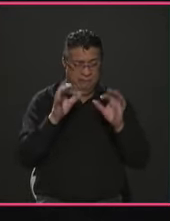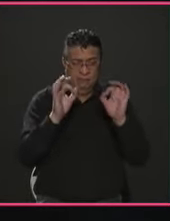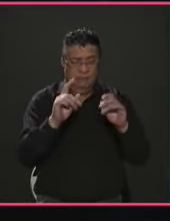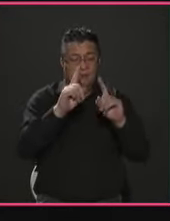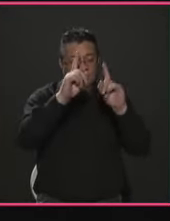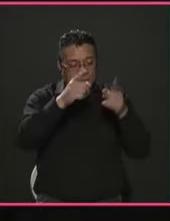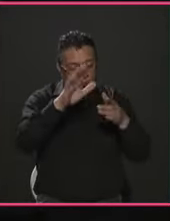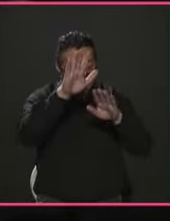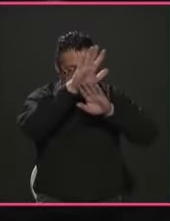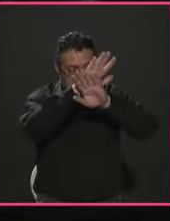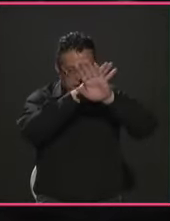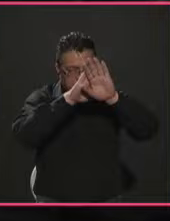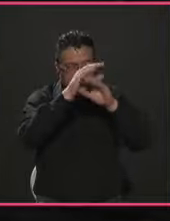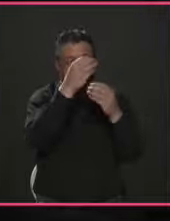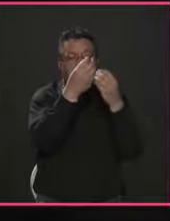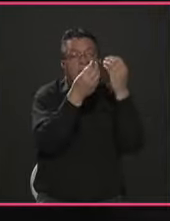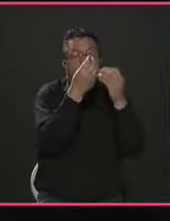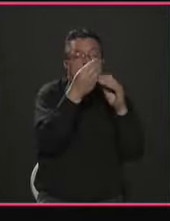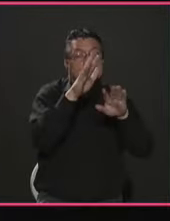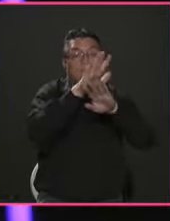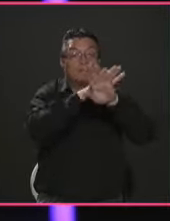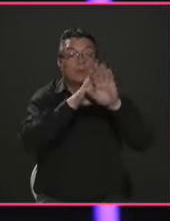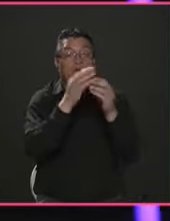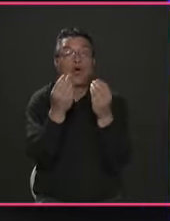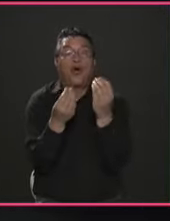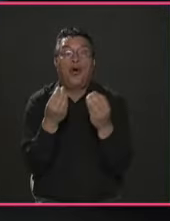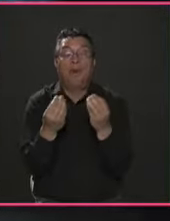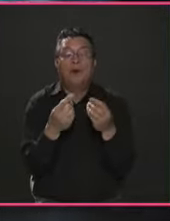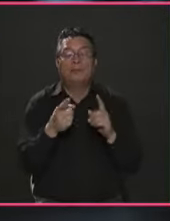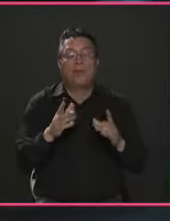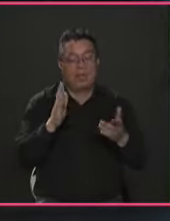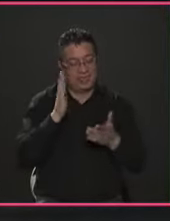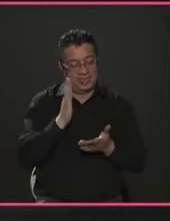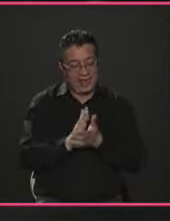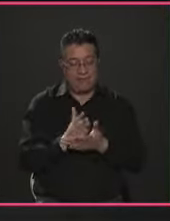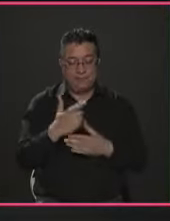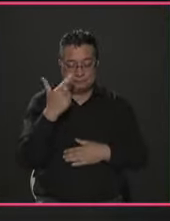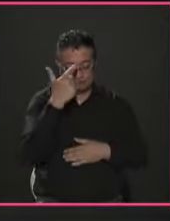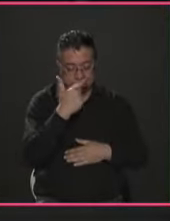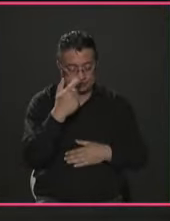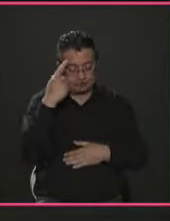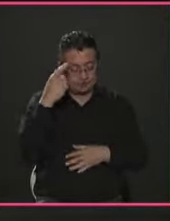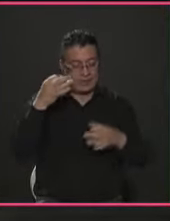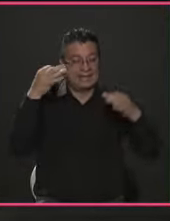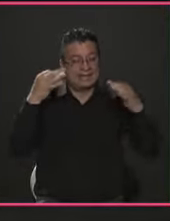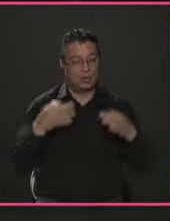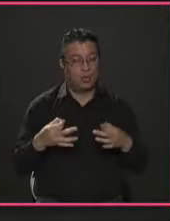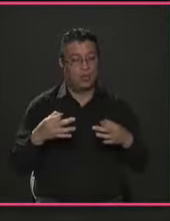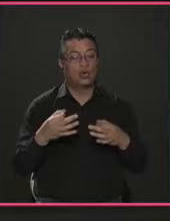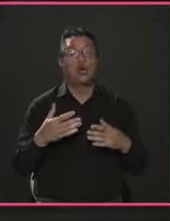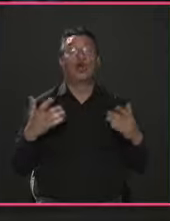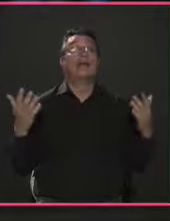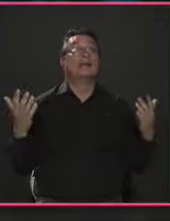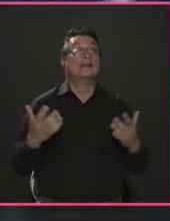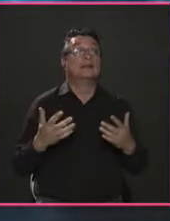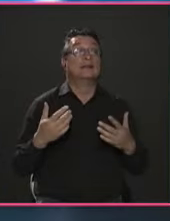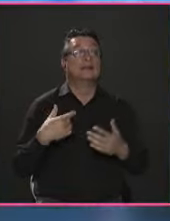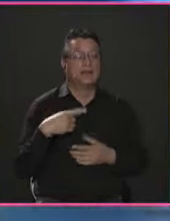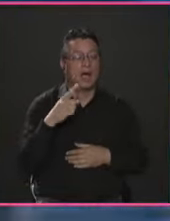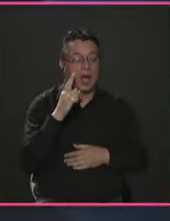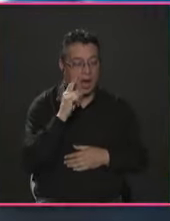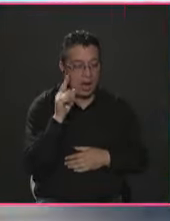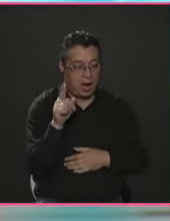ser protegida pero la forma de protegerla es asegurarnos que a pesar de que tiene